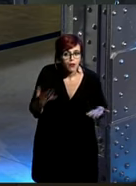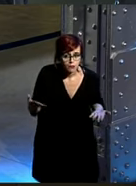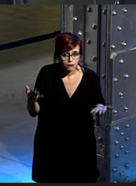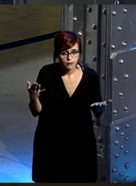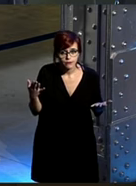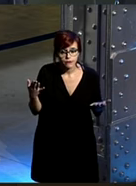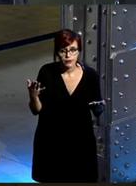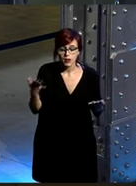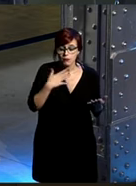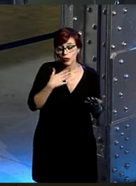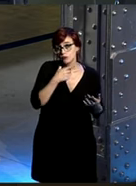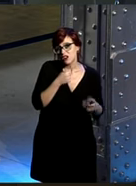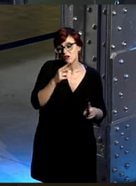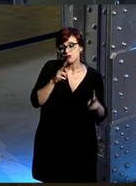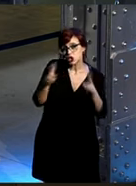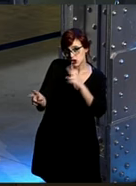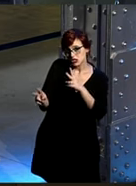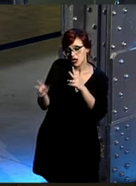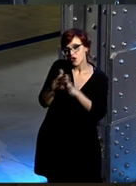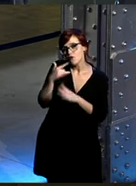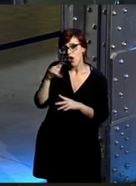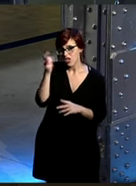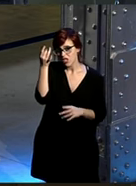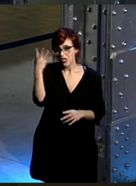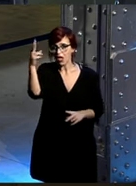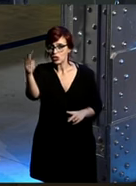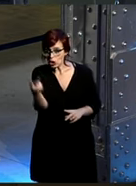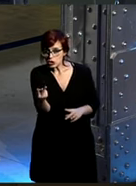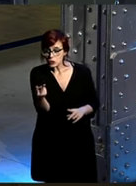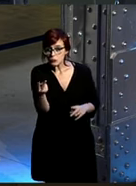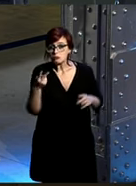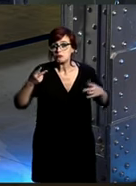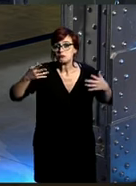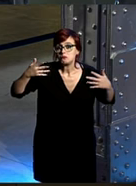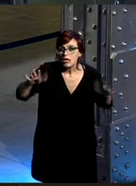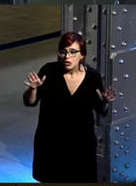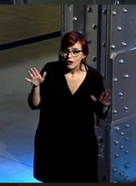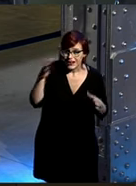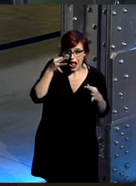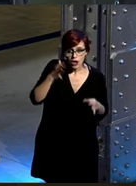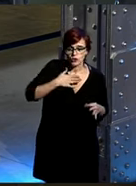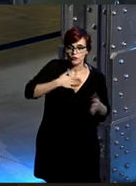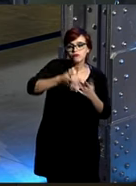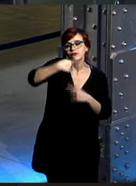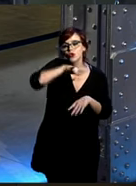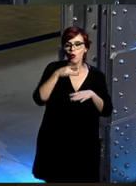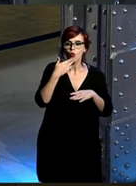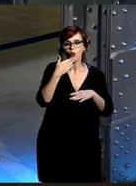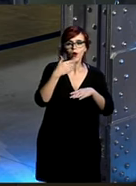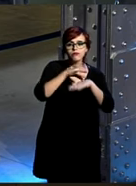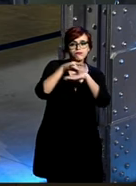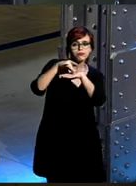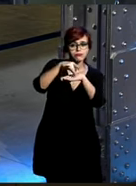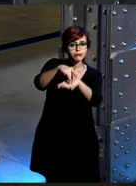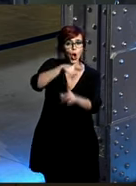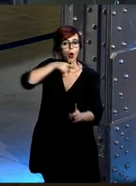Yo me gustaría contestarlo con dos ideas, ¿no? Que casi no es lo que hacemos en Team Labs, sino hacia dónde queremos que vaya, ¿no? O sea,